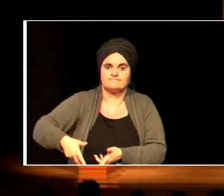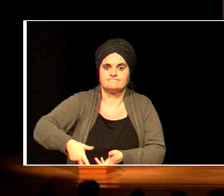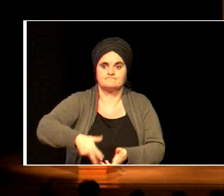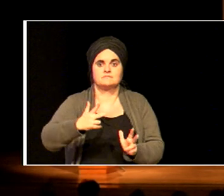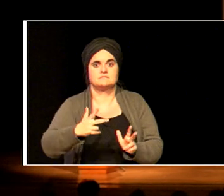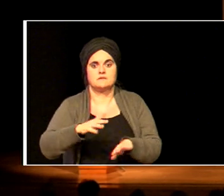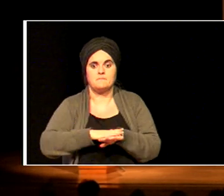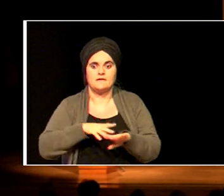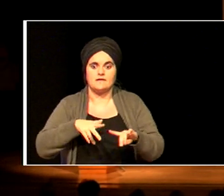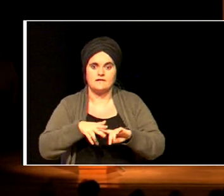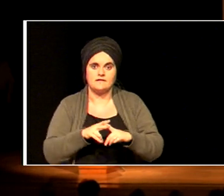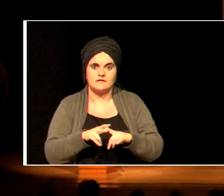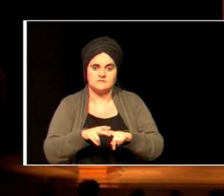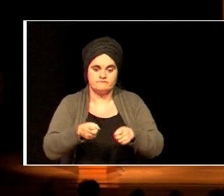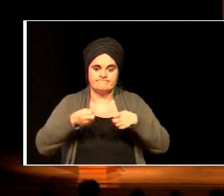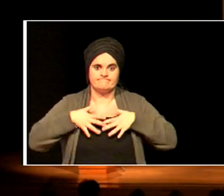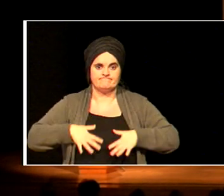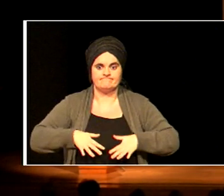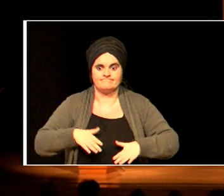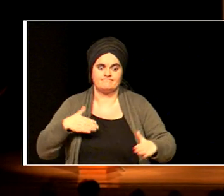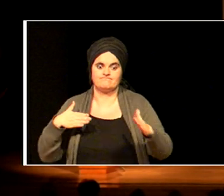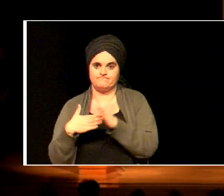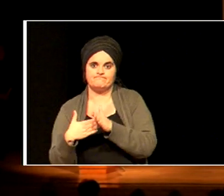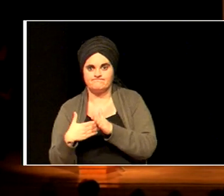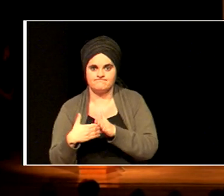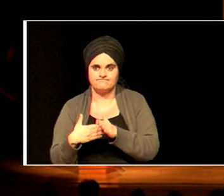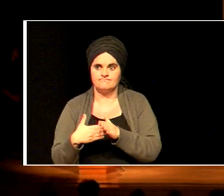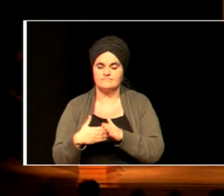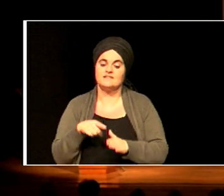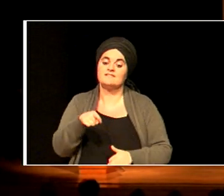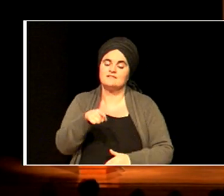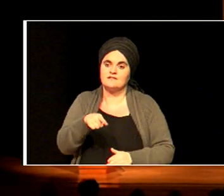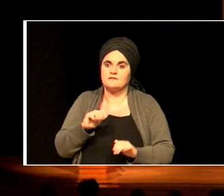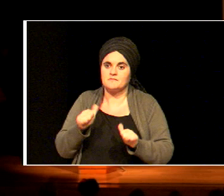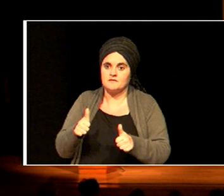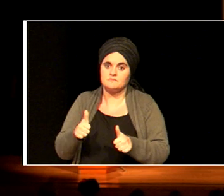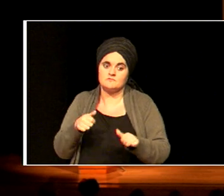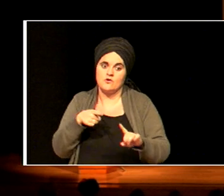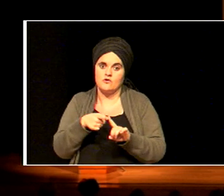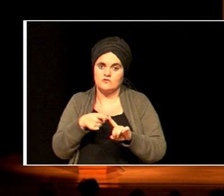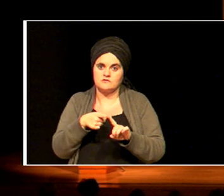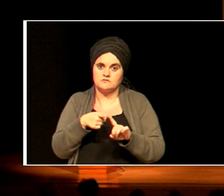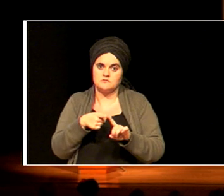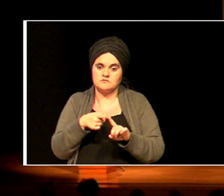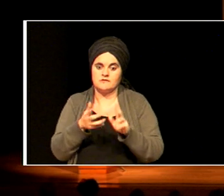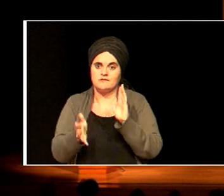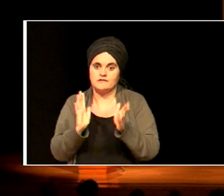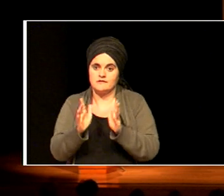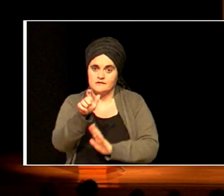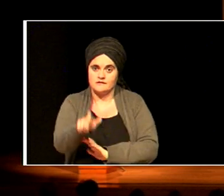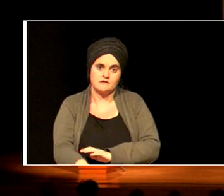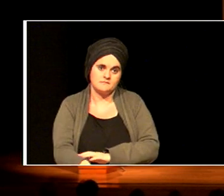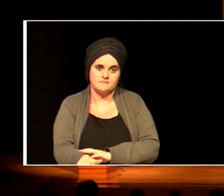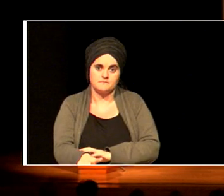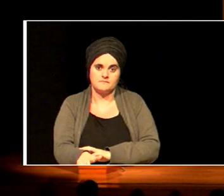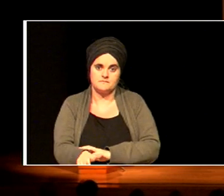herramientas de regulación emocional adecuadas. Y desde ahí los objetivos que el terapeuta tiene cuando viene a un